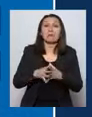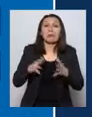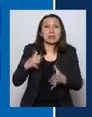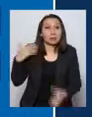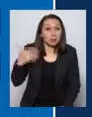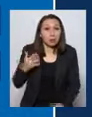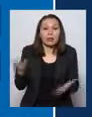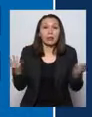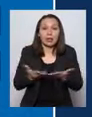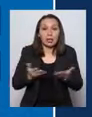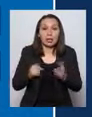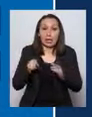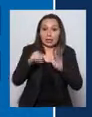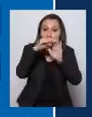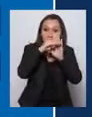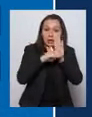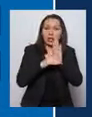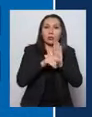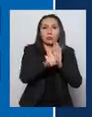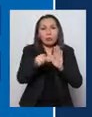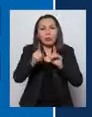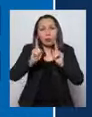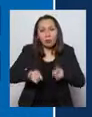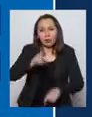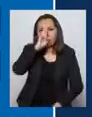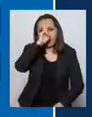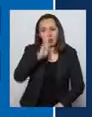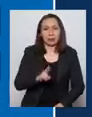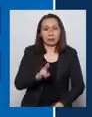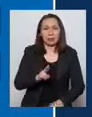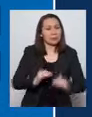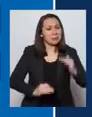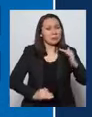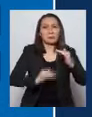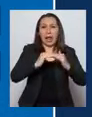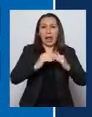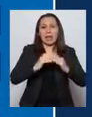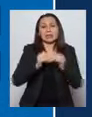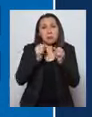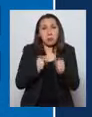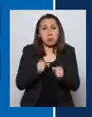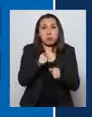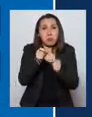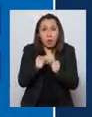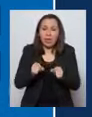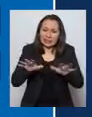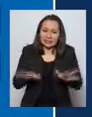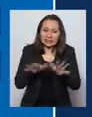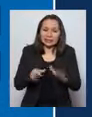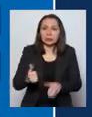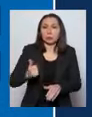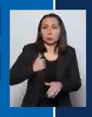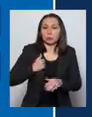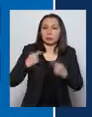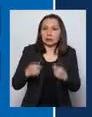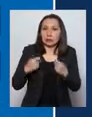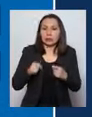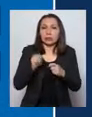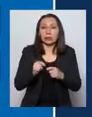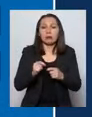es que estas medidas sean respetadas al máximo de lo posible para que produzcan